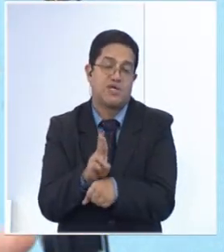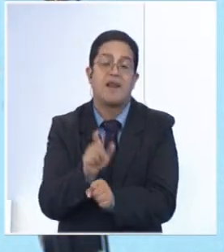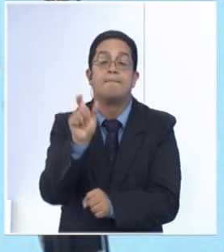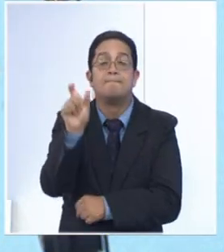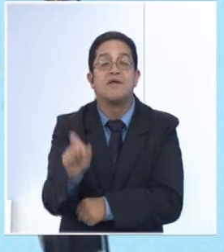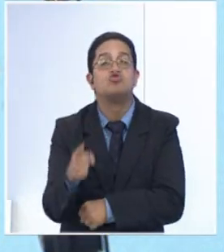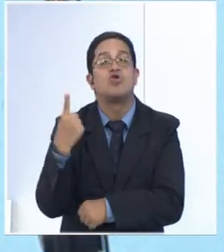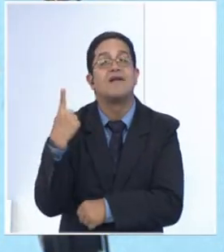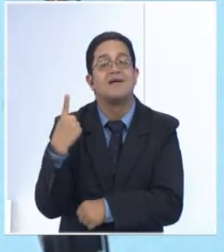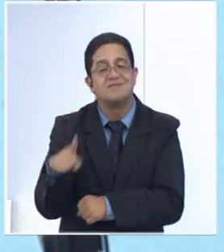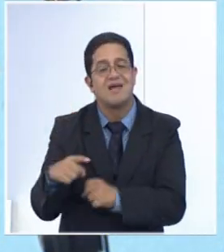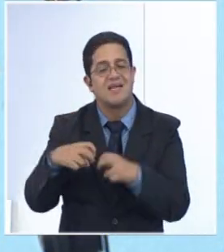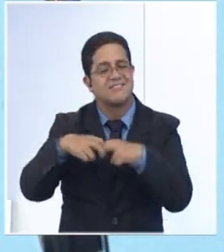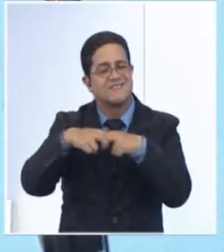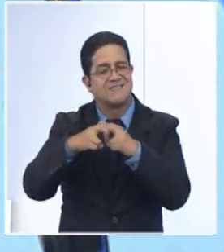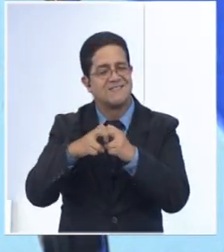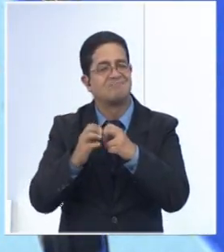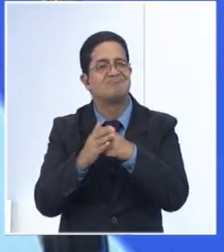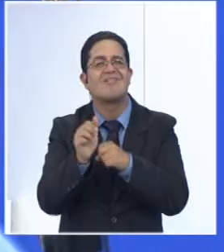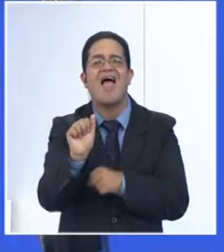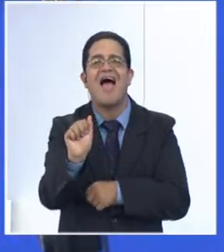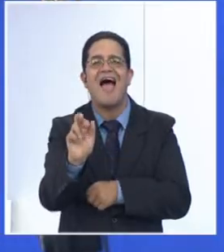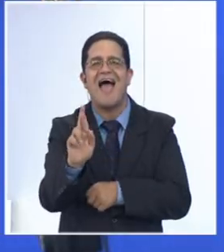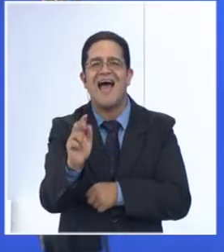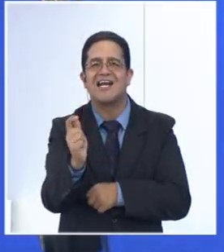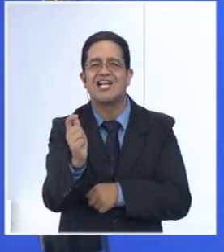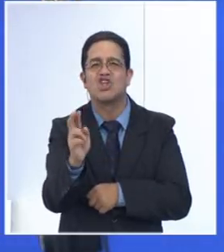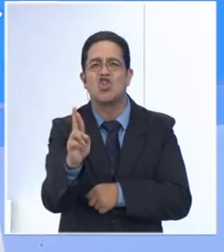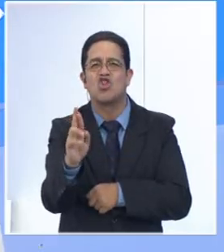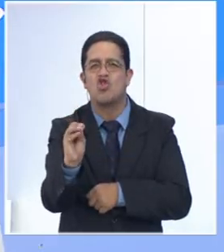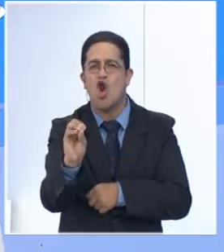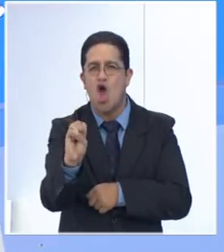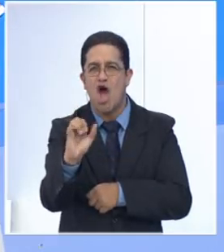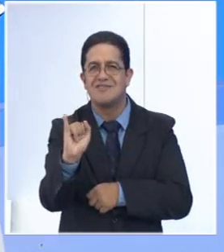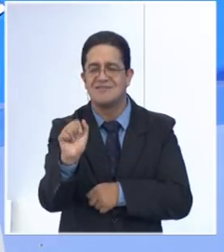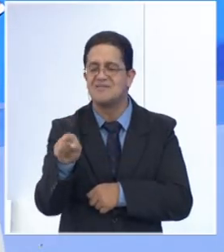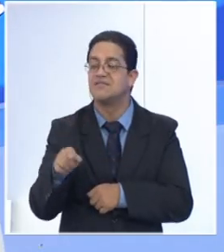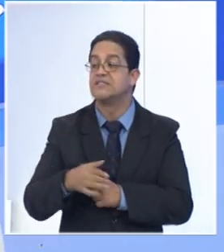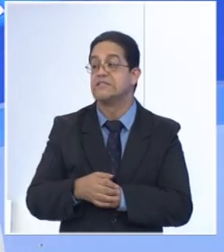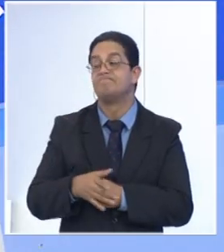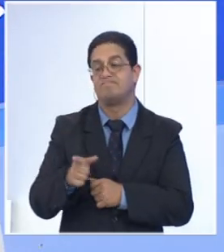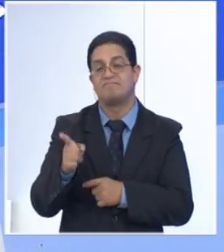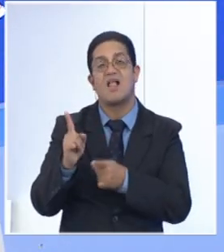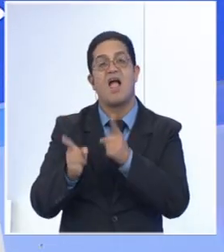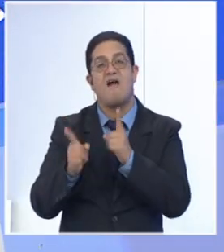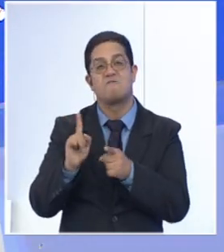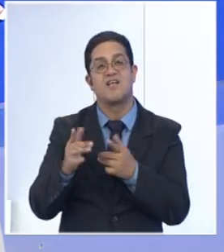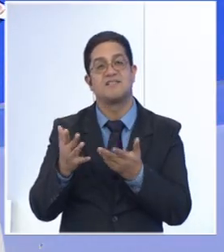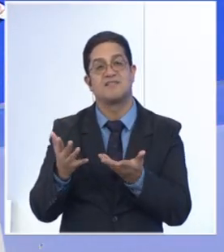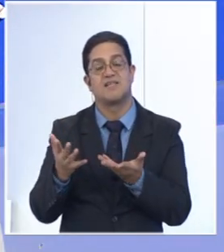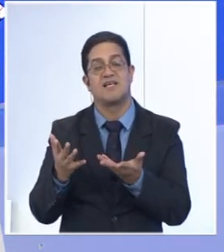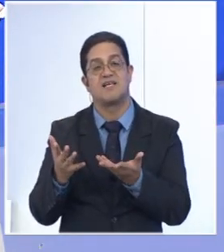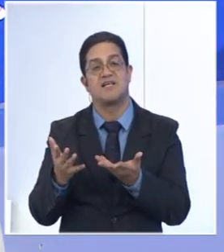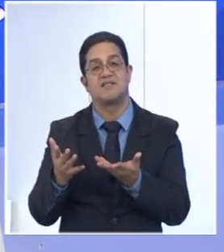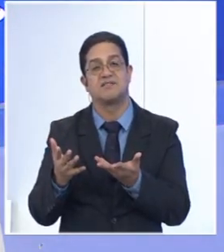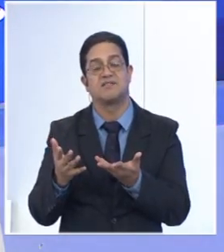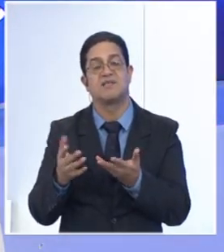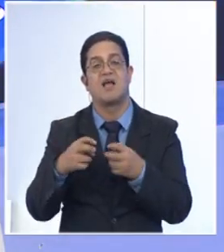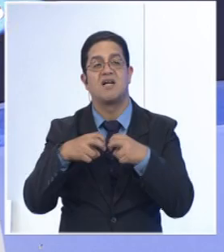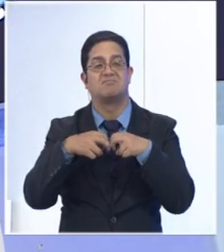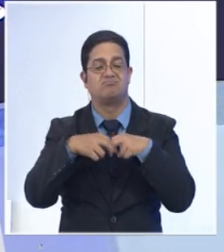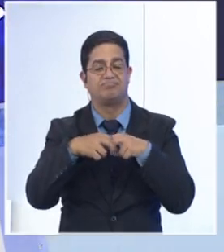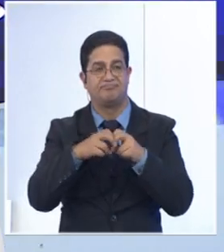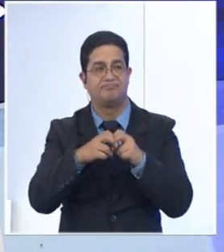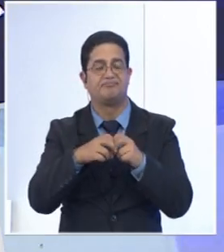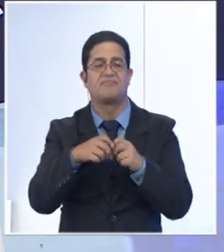con desgaste de la articulación. Funciona bastante bien. Muchas veces cuando se hablan de estos tratamientos regenerativos, ortomusculares, a veces